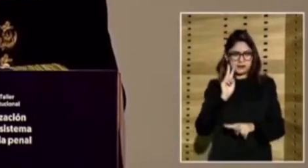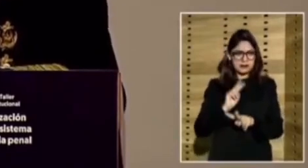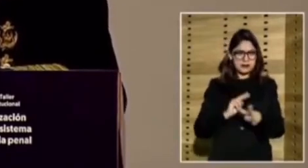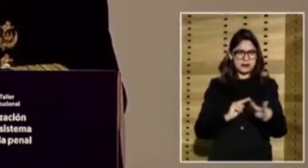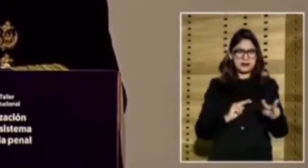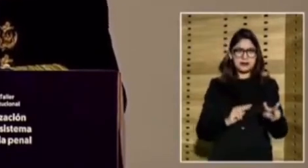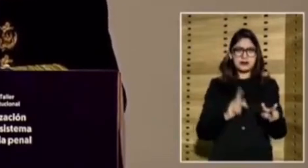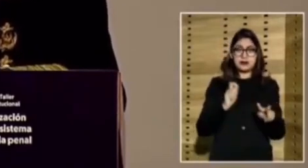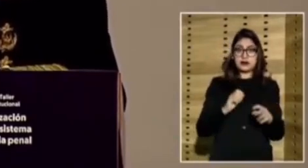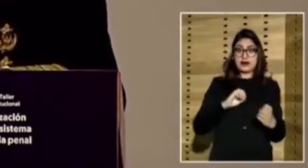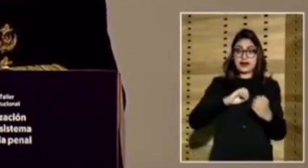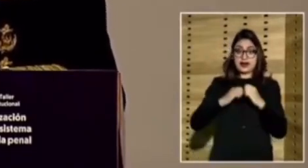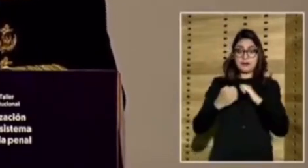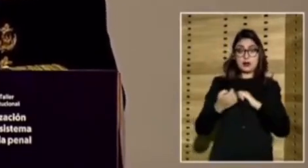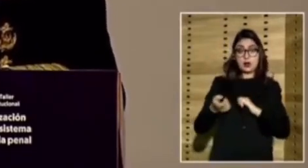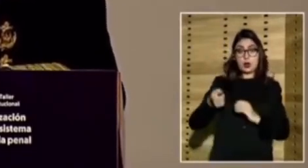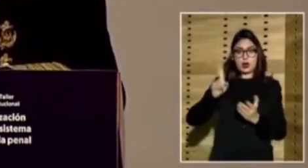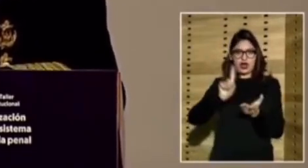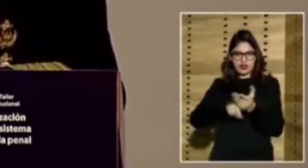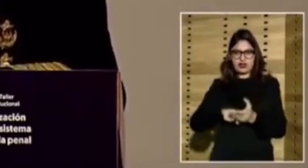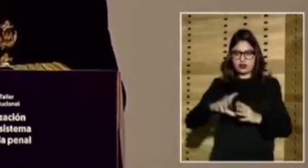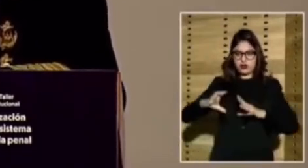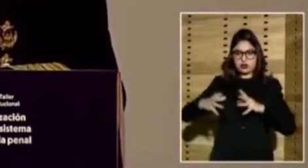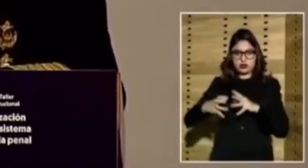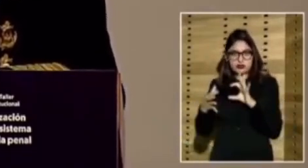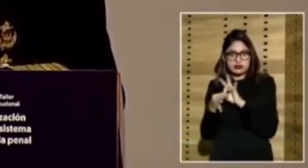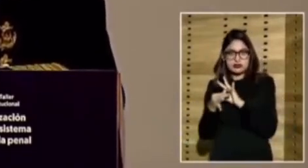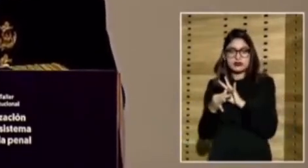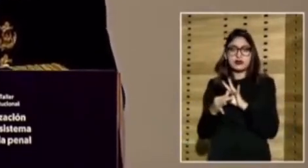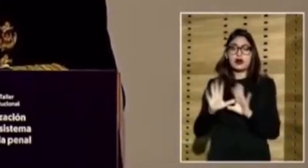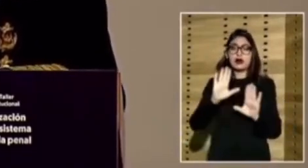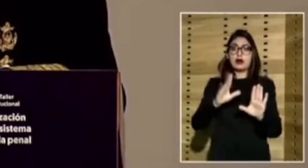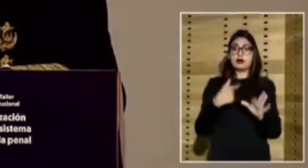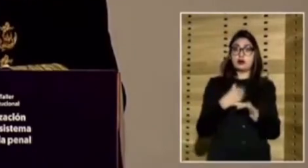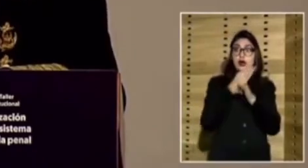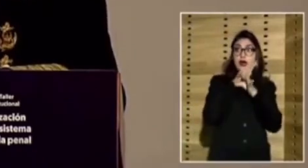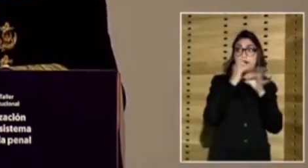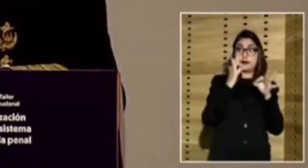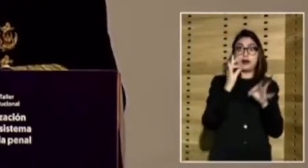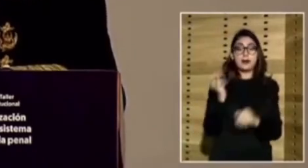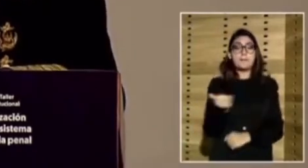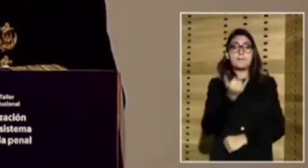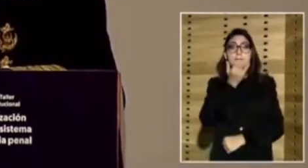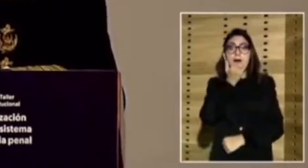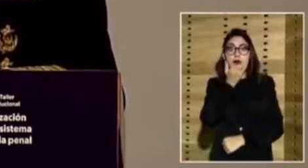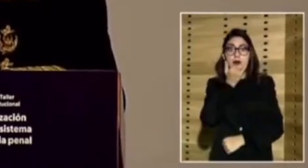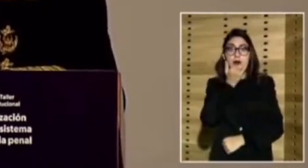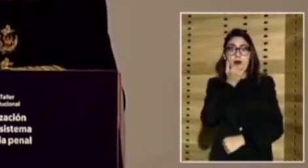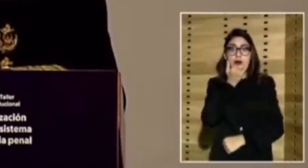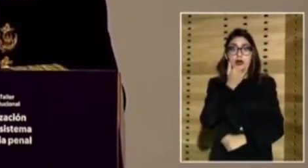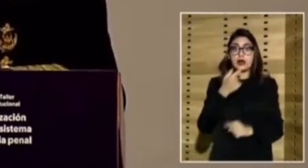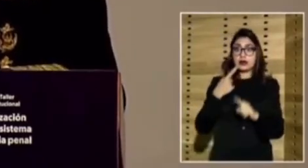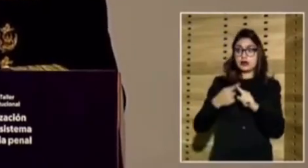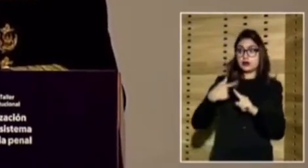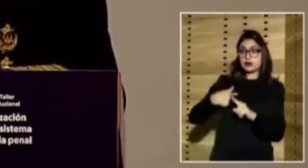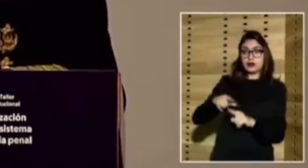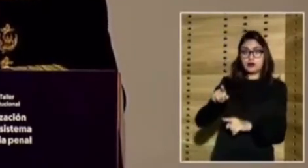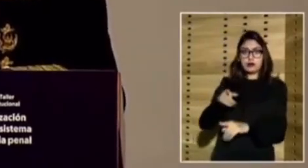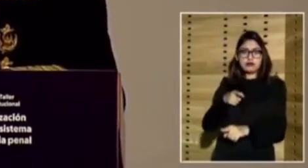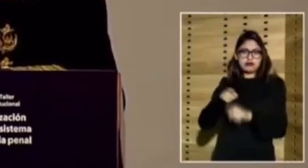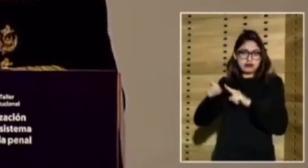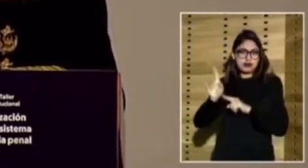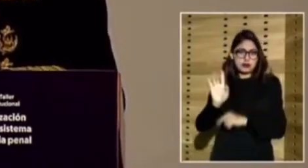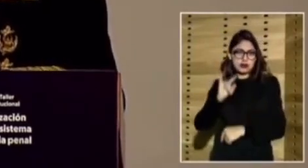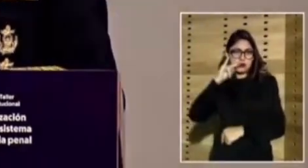tenemos el enemigo en casa quiero pedir una disculpa pública a quien se lo merezca porque hay